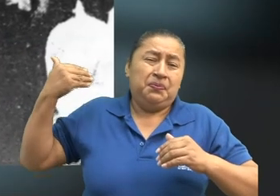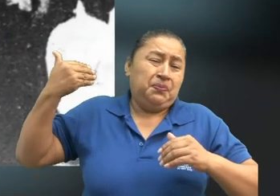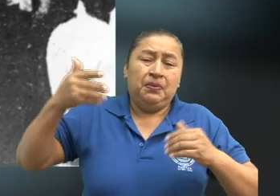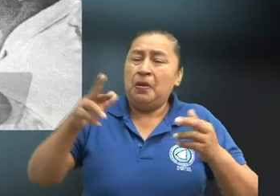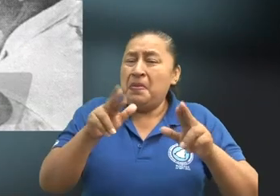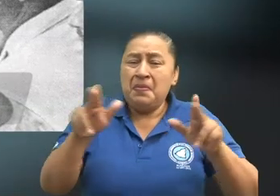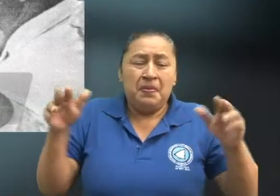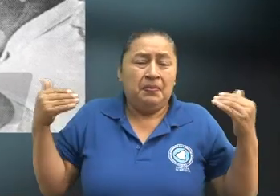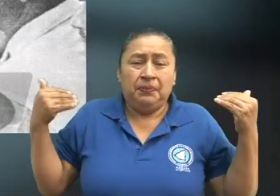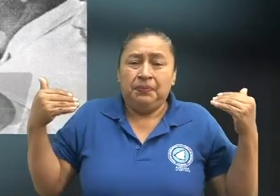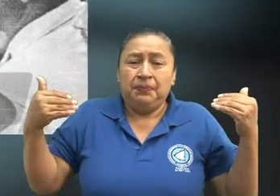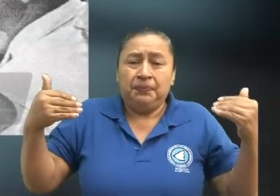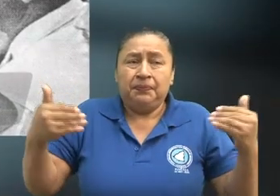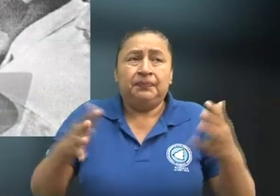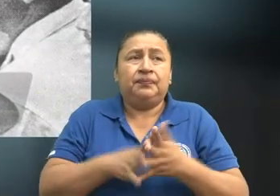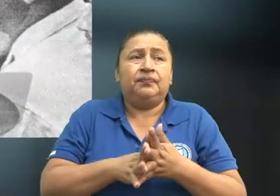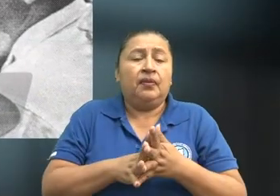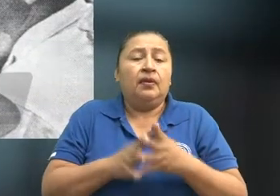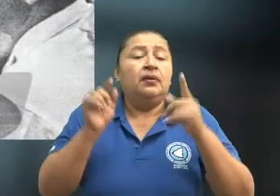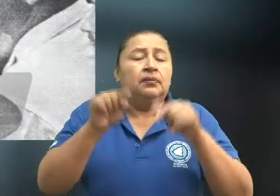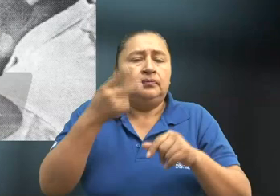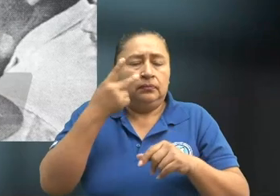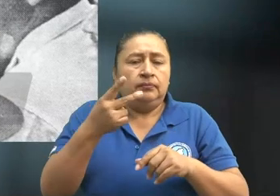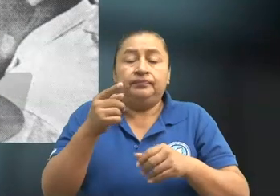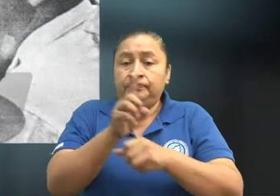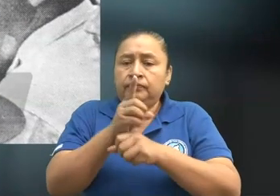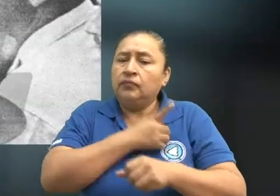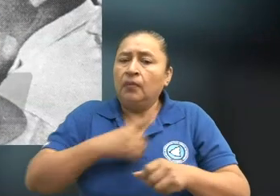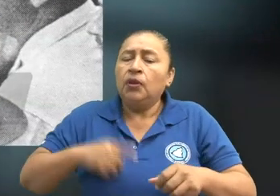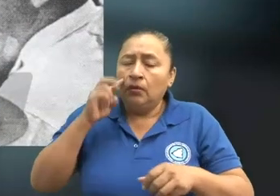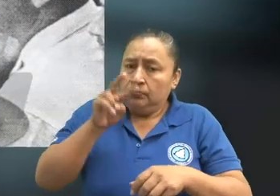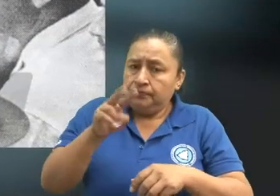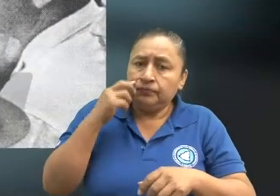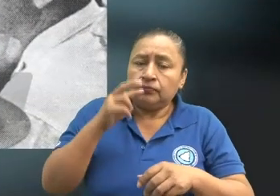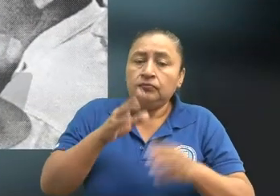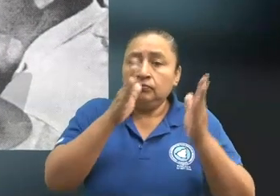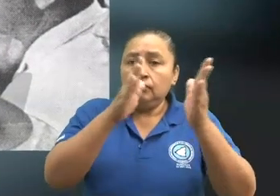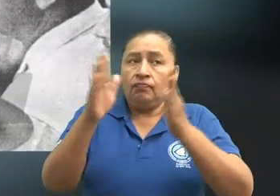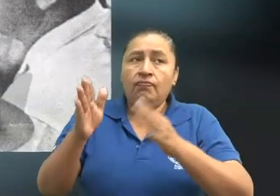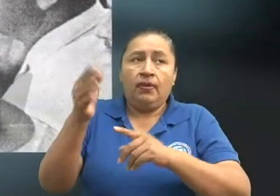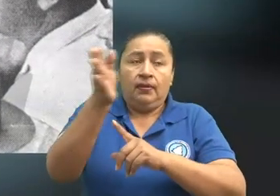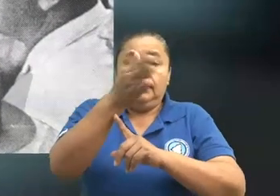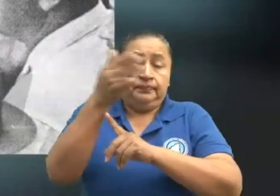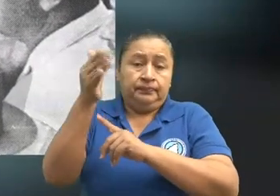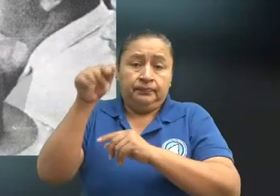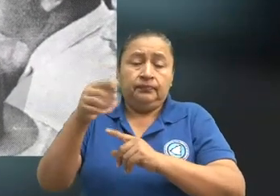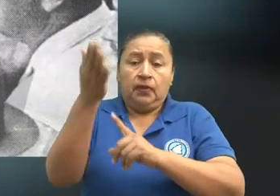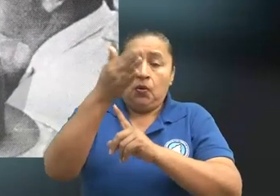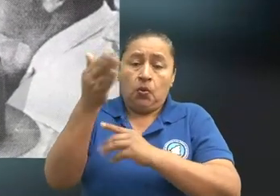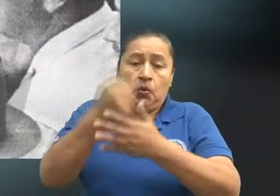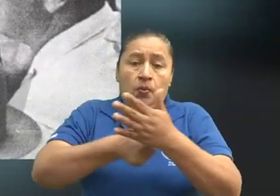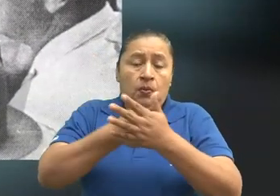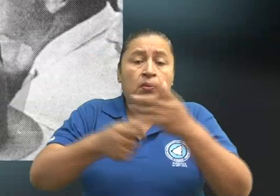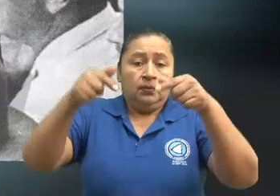independencia. Los sectores. Y ahí están, discúlpame, diputado, en las imágenes que tenemos de recursos, muchas de las banderas de lucha que sí tiene el Frente Sandinista